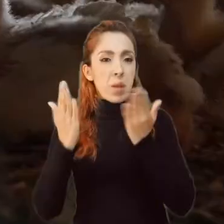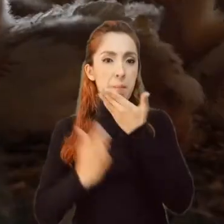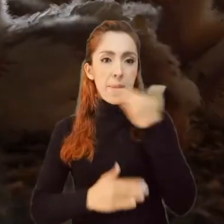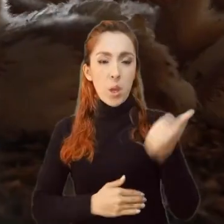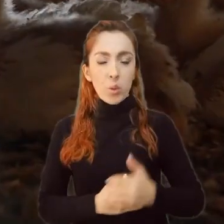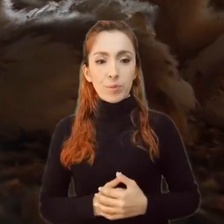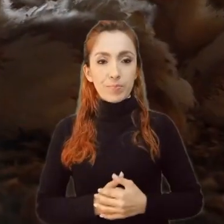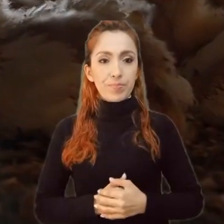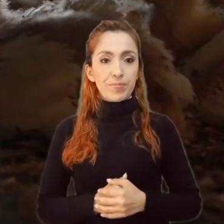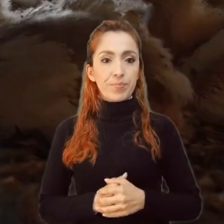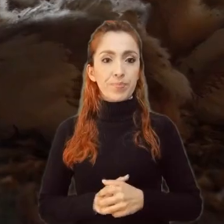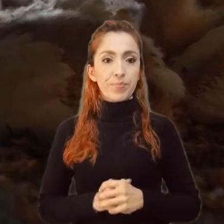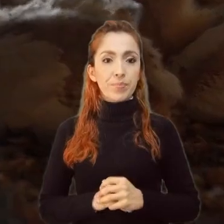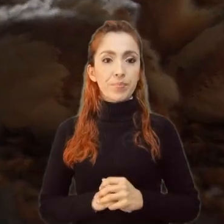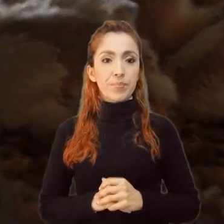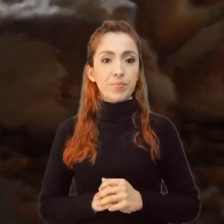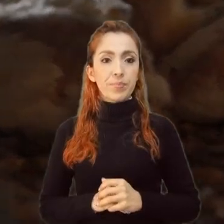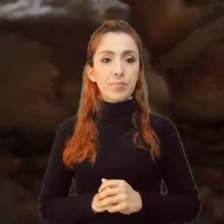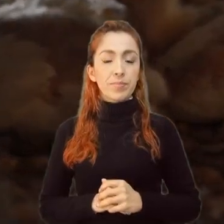animal.